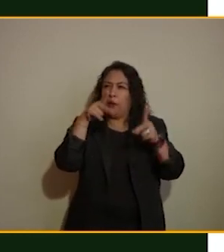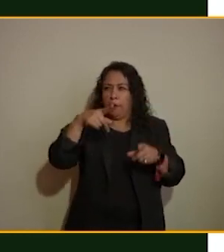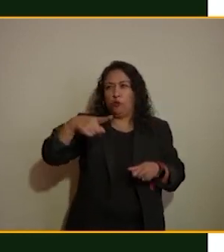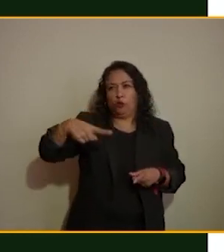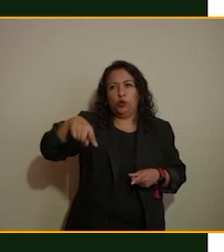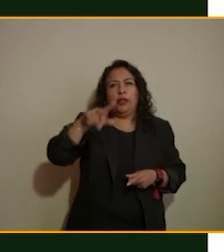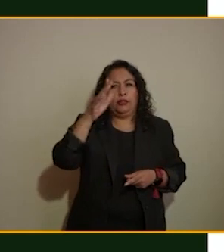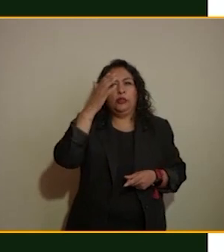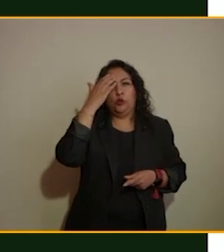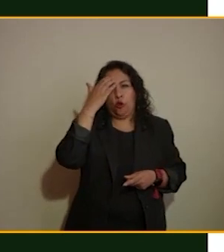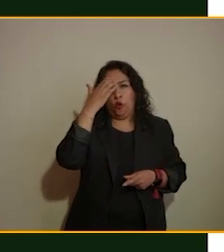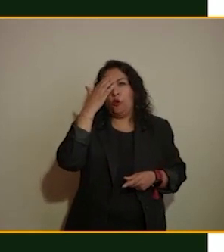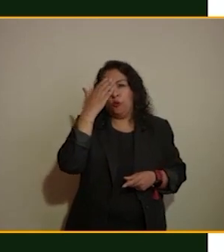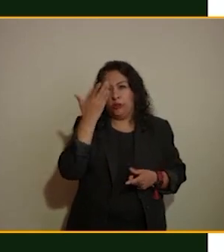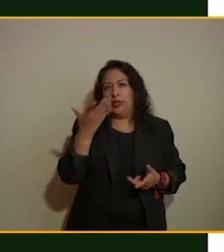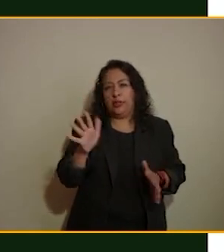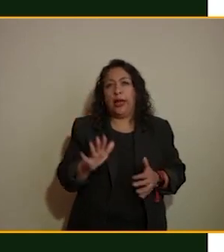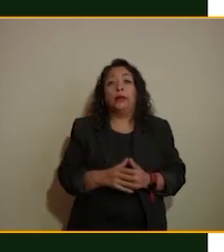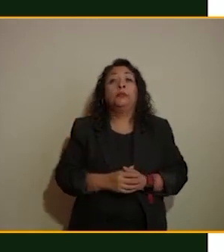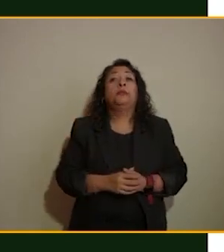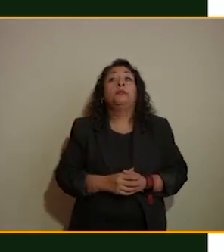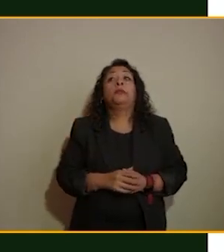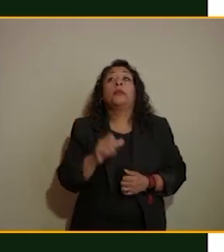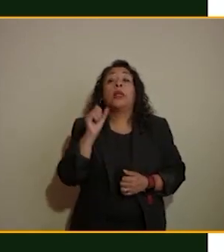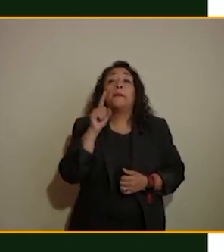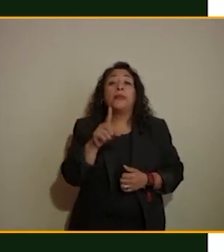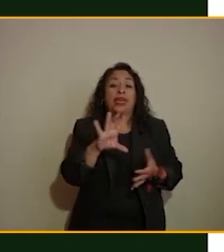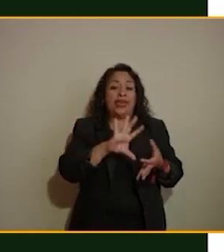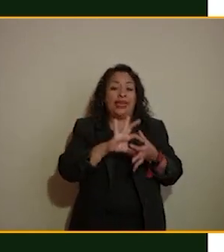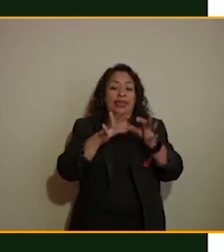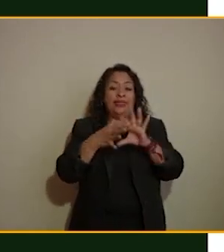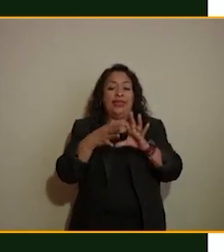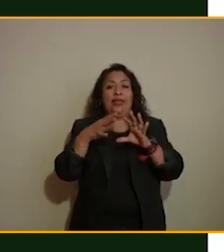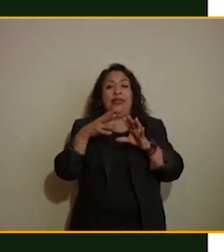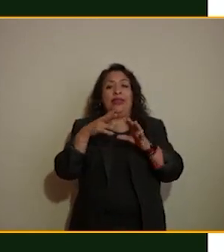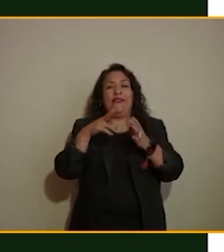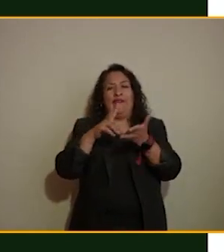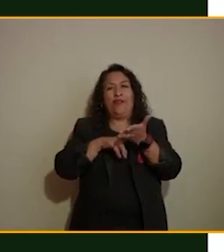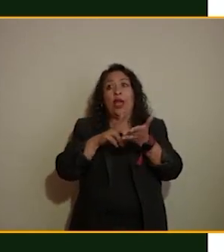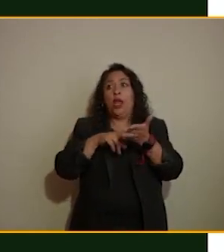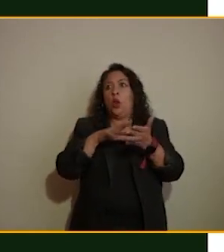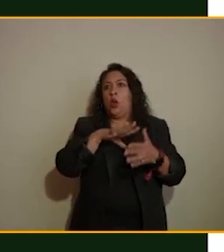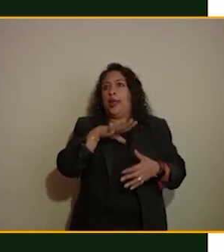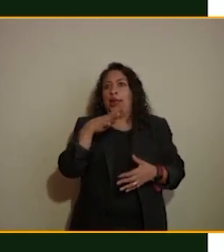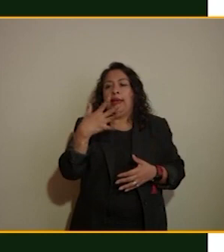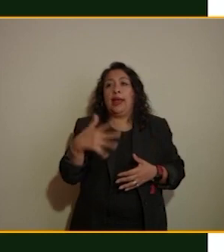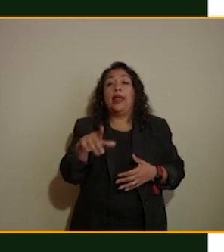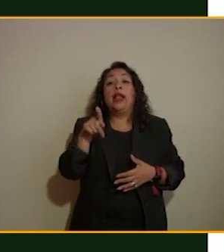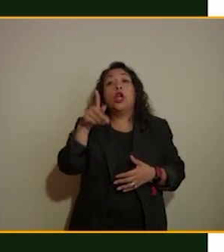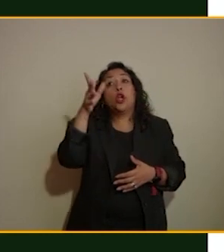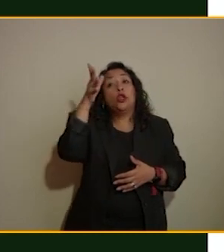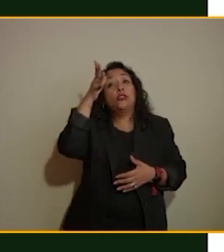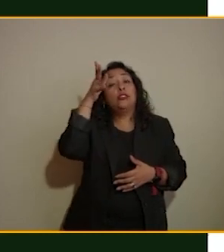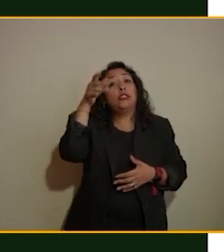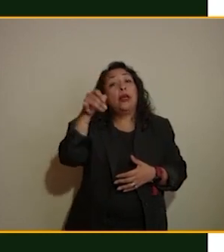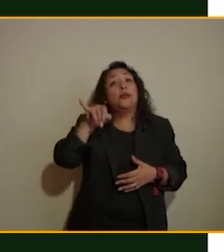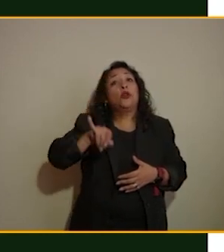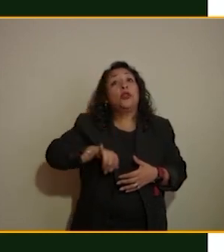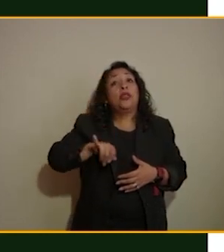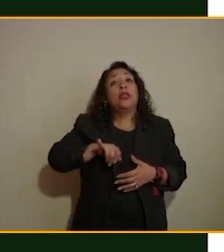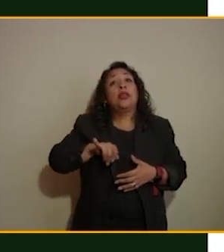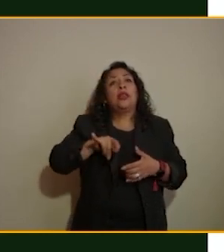ustedes ya conocen muy bien. Vamos a hablar de cadenas de valor globales y sobre todo vamos a hablar de un concepto interesante que se